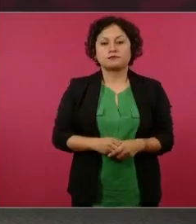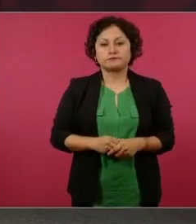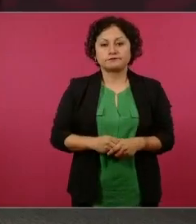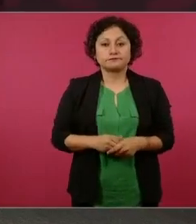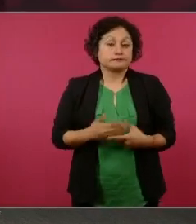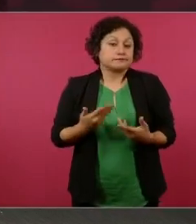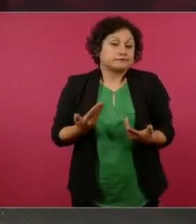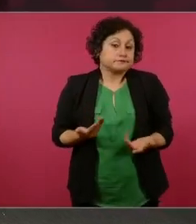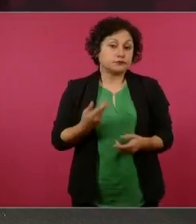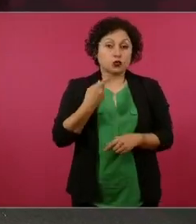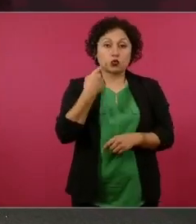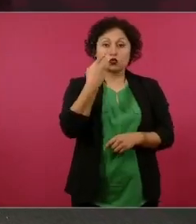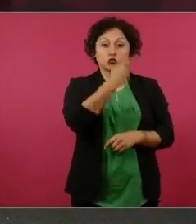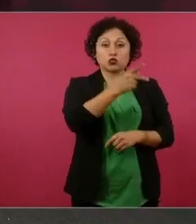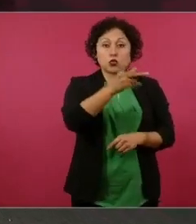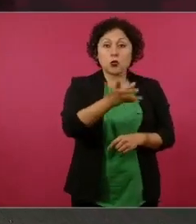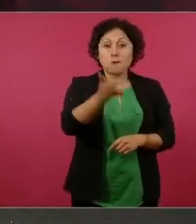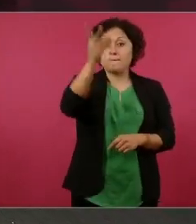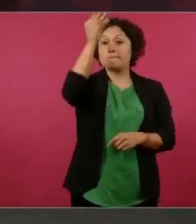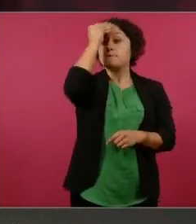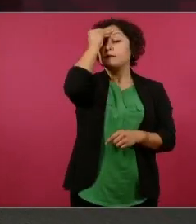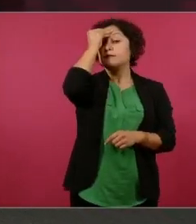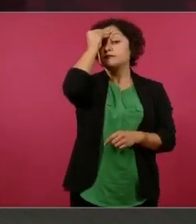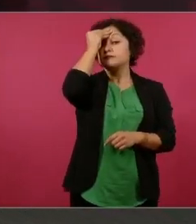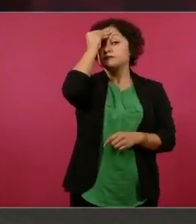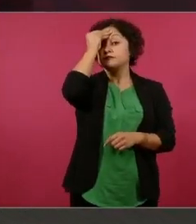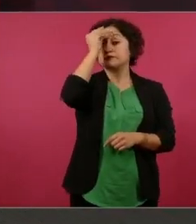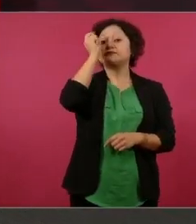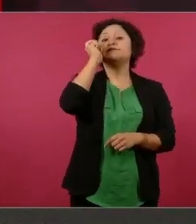la formación tiene que ver